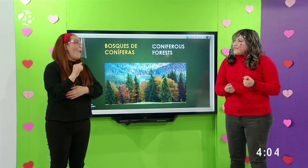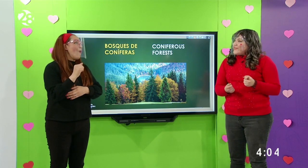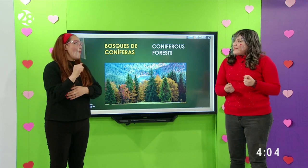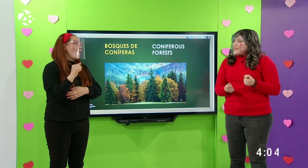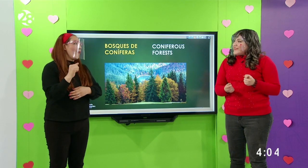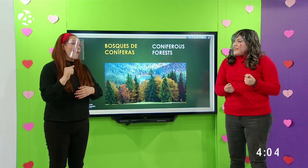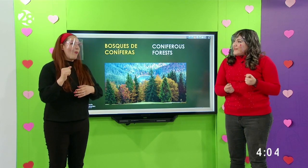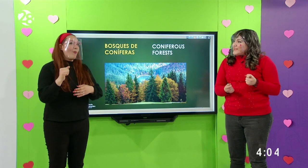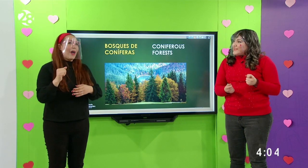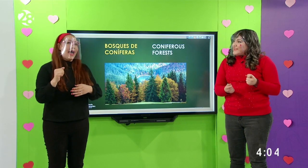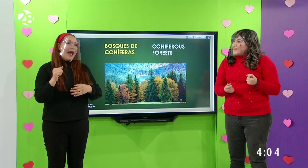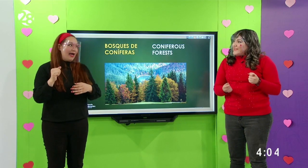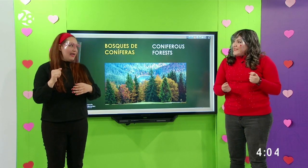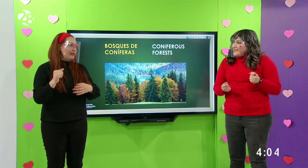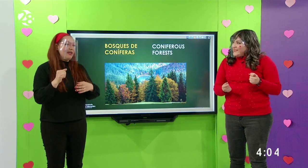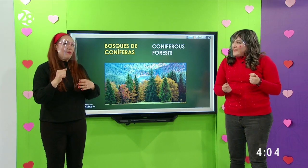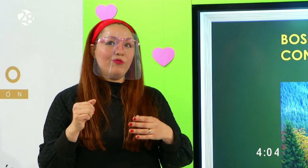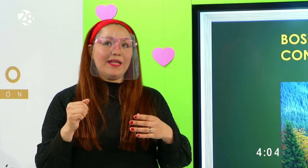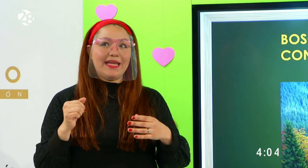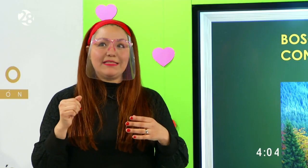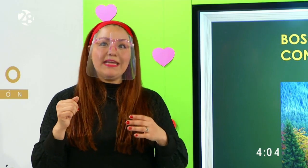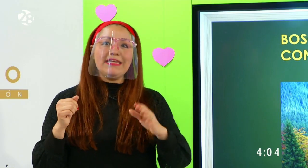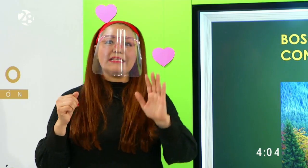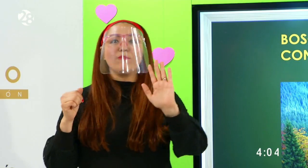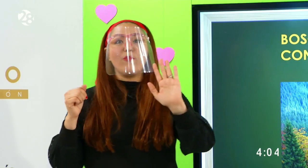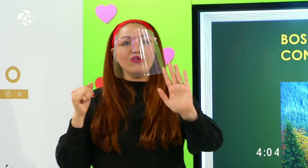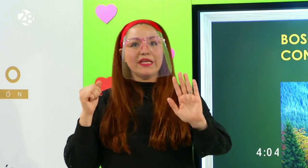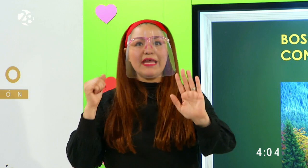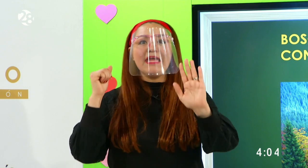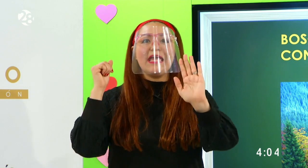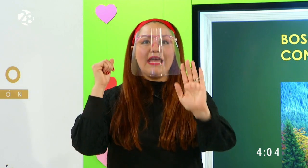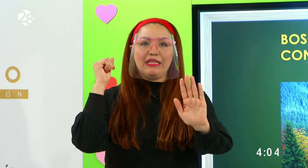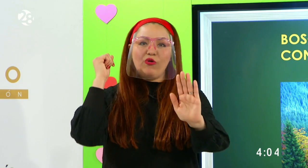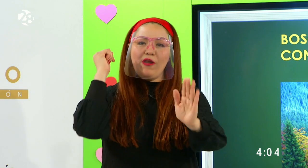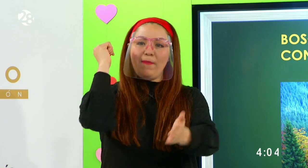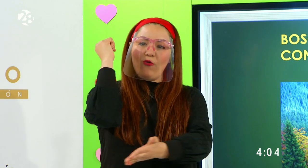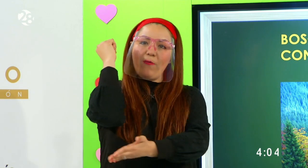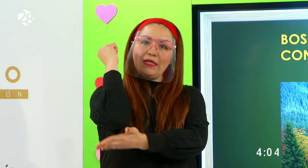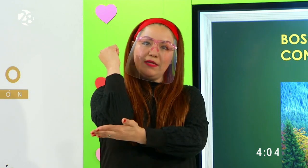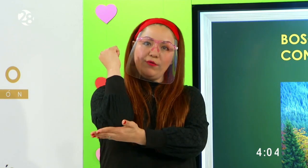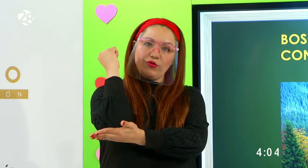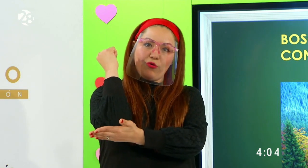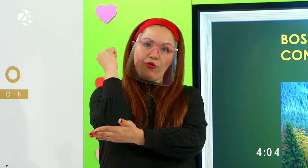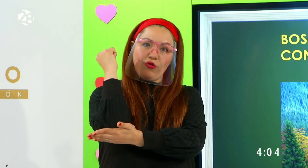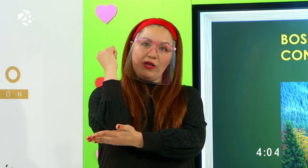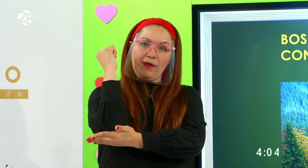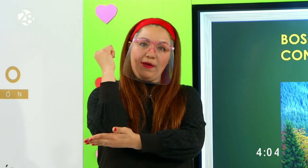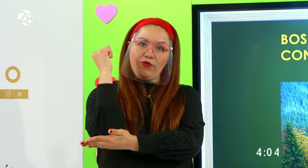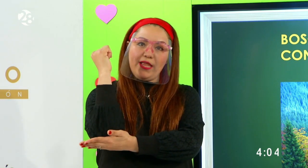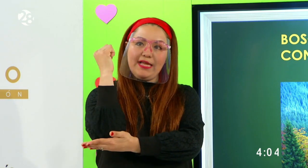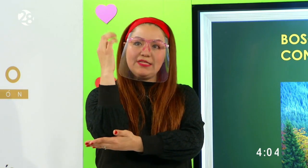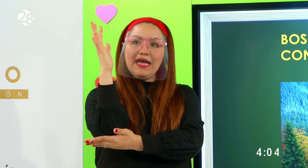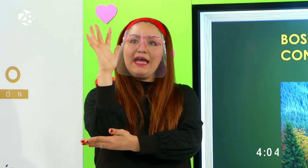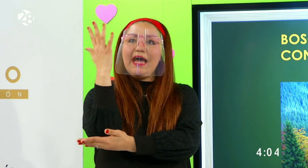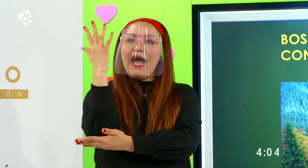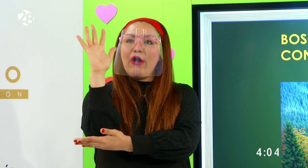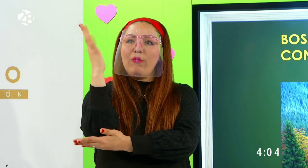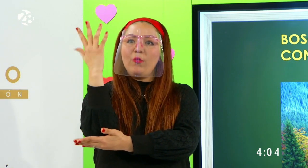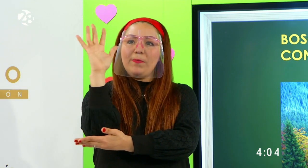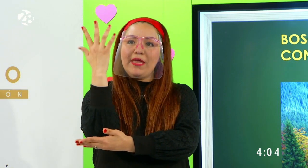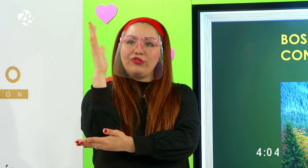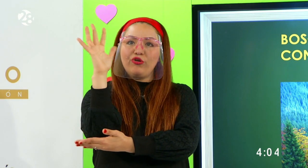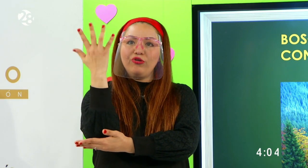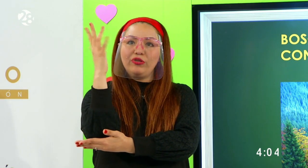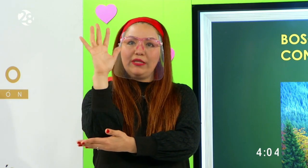de coníferas, maestra, en lengua de señas? Ahí tenemos varias señas. Bosque es con la mano base, nuestro codo de la mano derecha. Hago